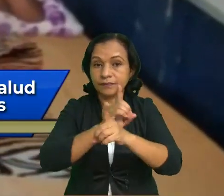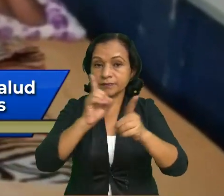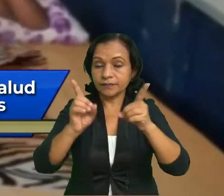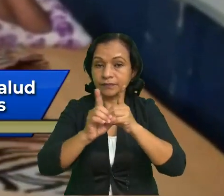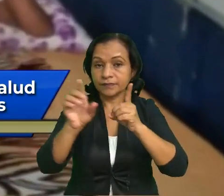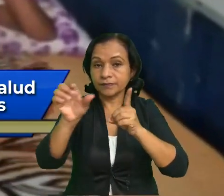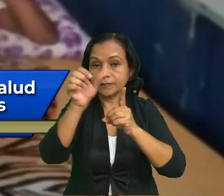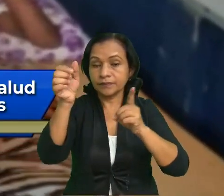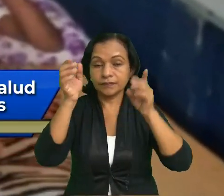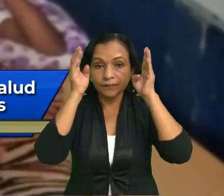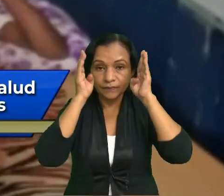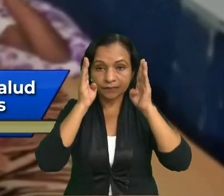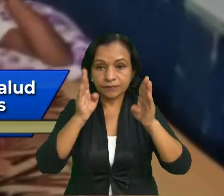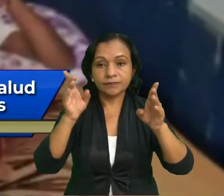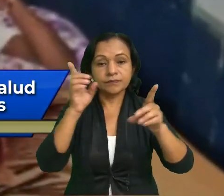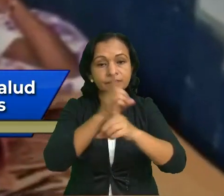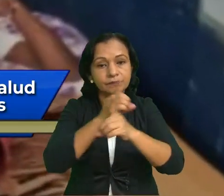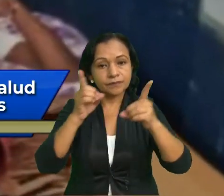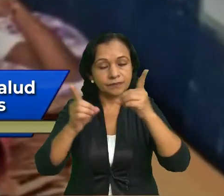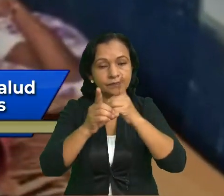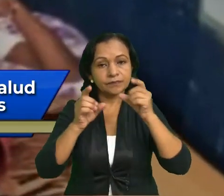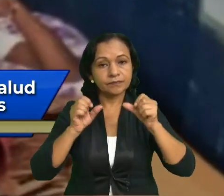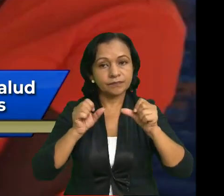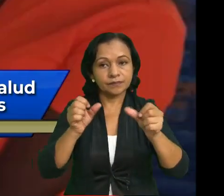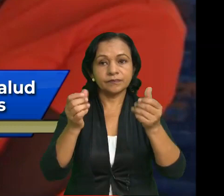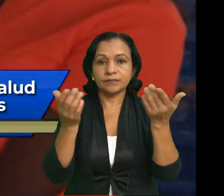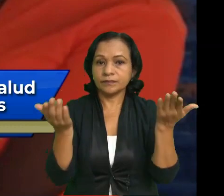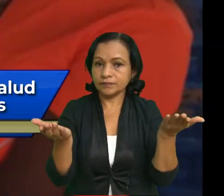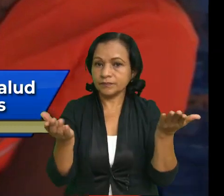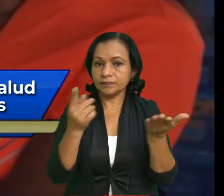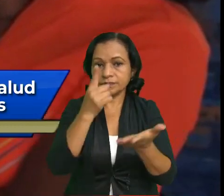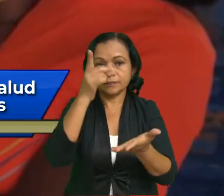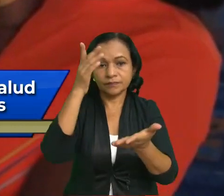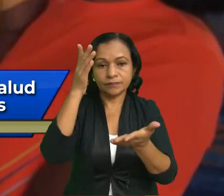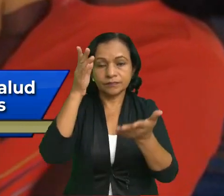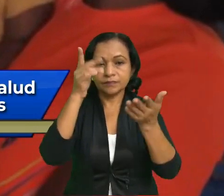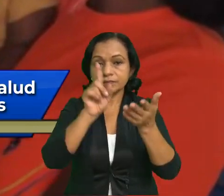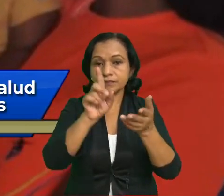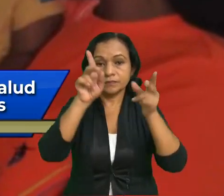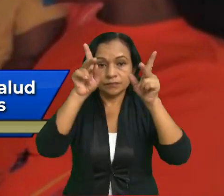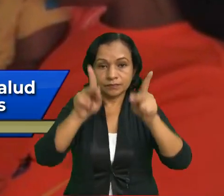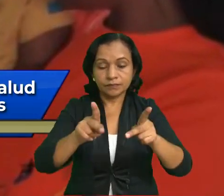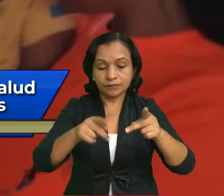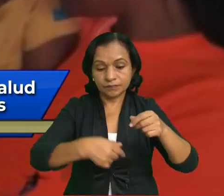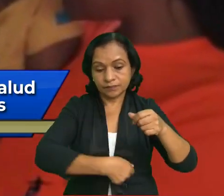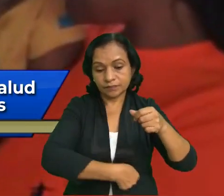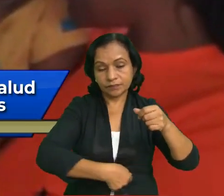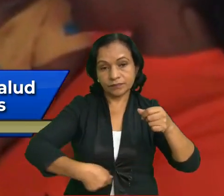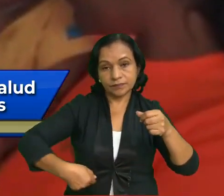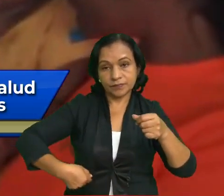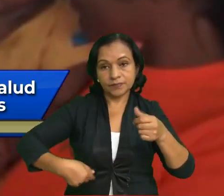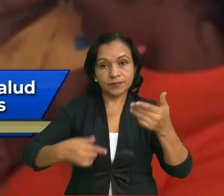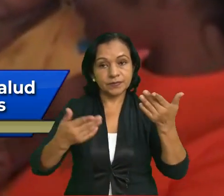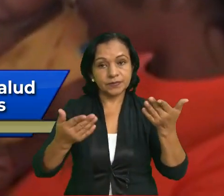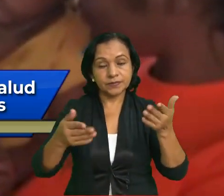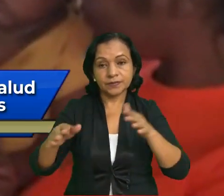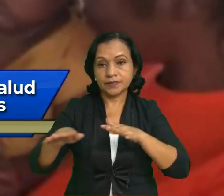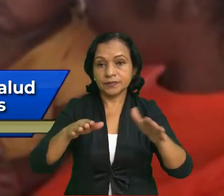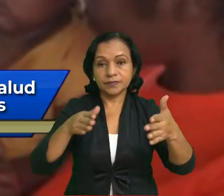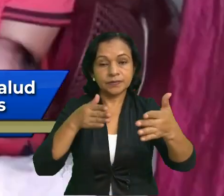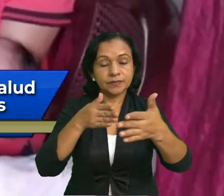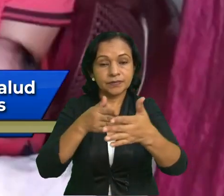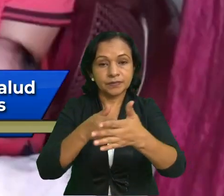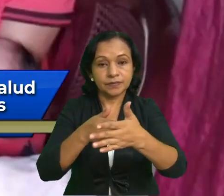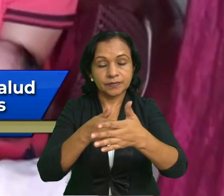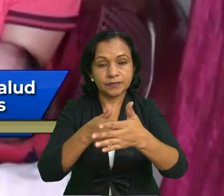las otras atenciones se tienen que seguir brindando porque una persona que tiene un cuadro de cirugía de emergencia no la va a parar una